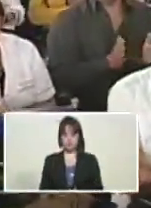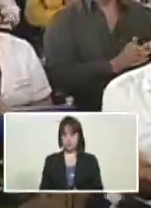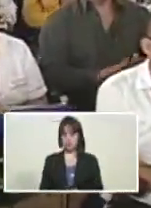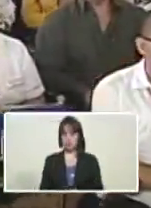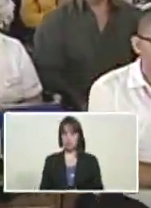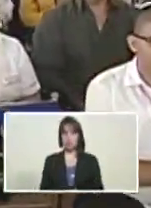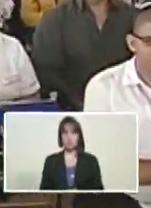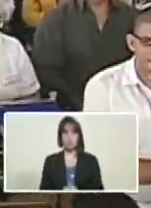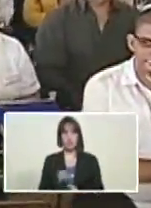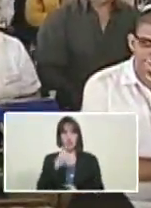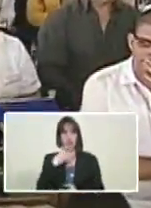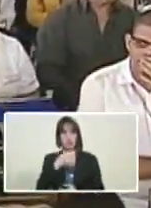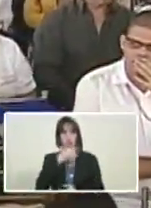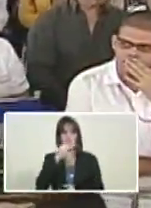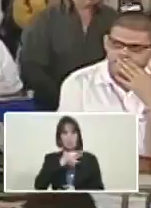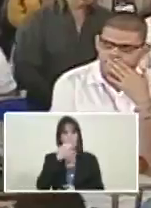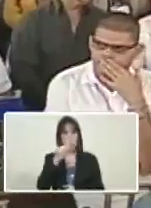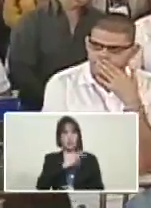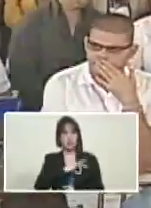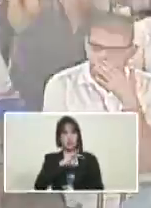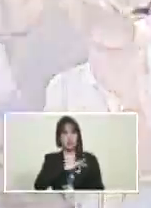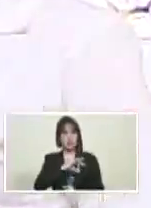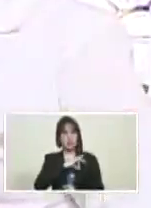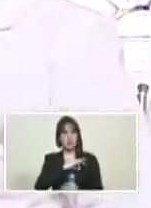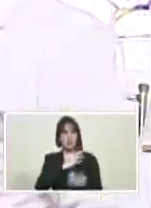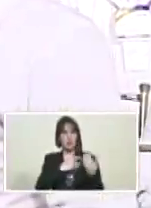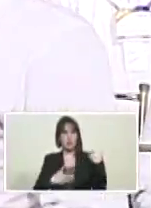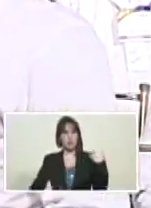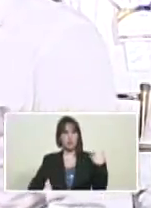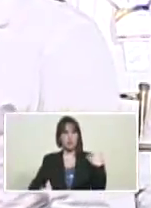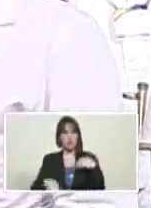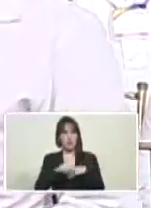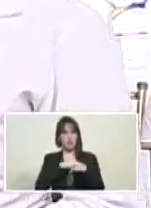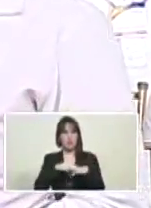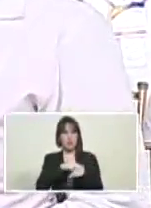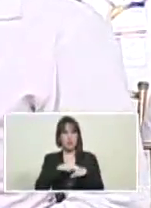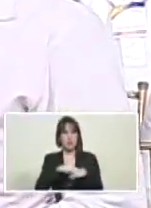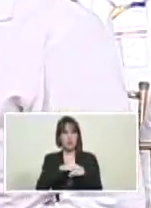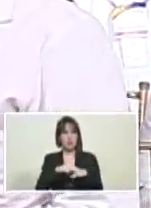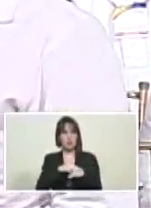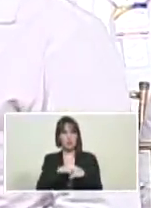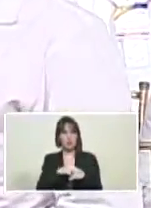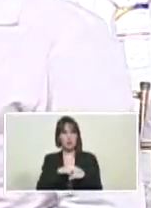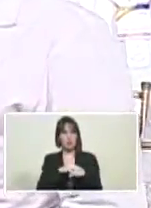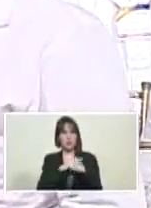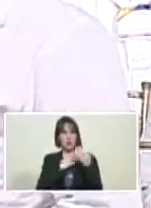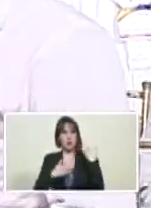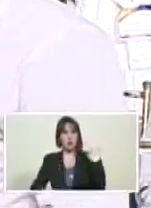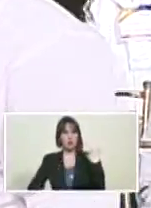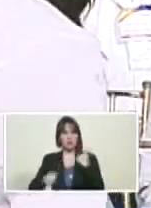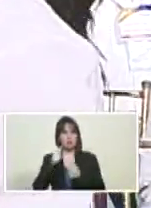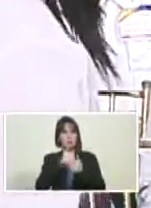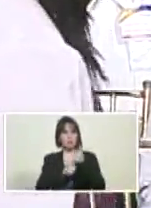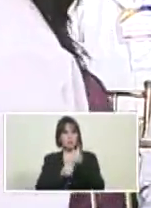Buenas tardes, señor presidente. Buenas tardes a nuestro ministro, el doctor Carlos Alvarado, a la vicepresidenta y a todos